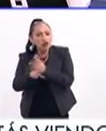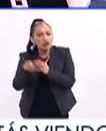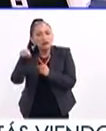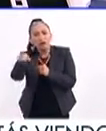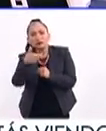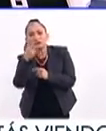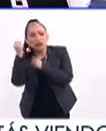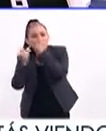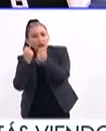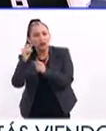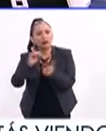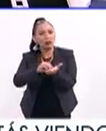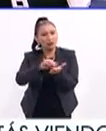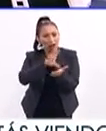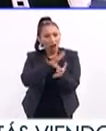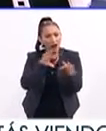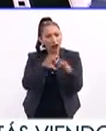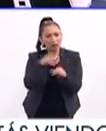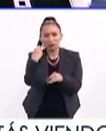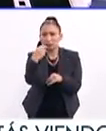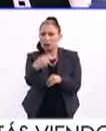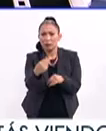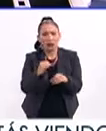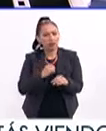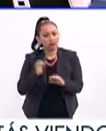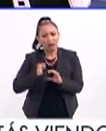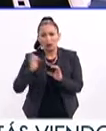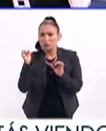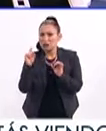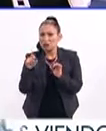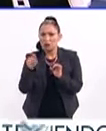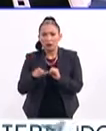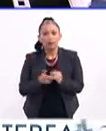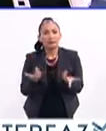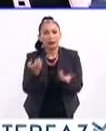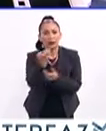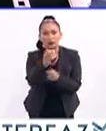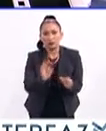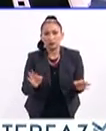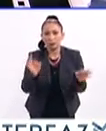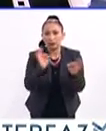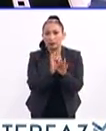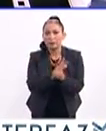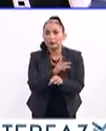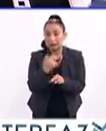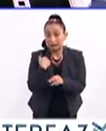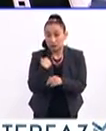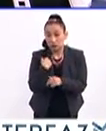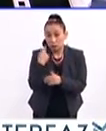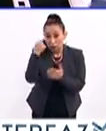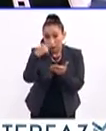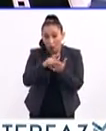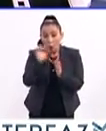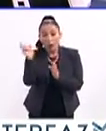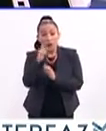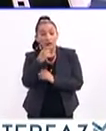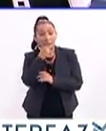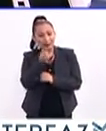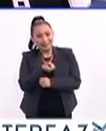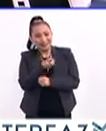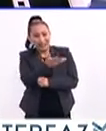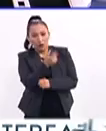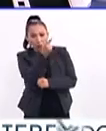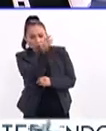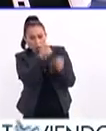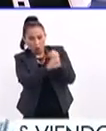muchas tradiciones con sus nombres originarios, y que esto pues es importantísimo, porque yo creo que cuando dejamos de llamar